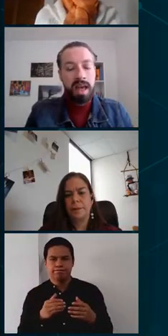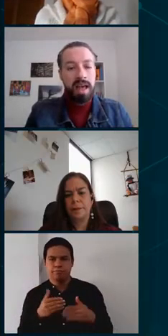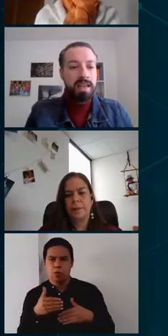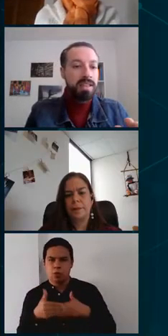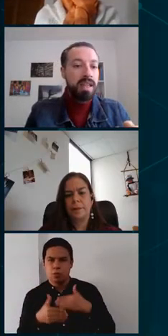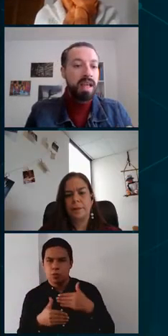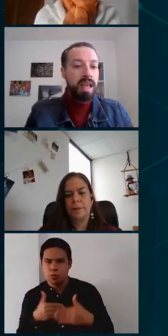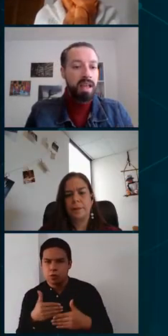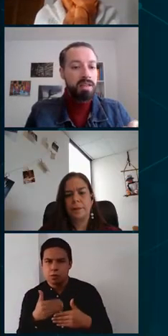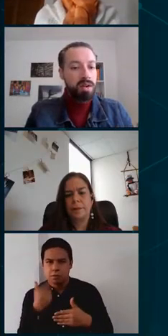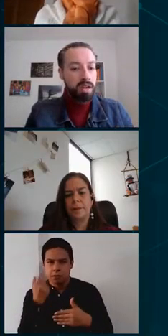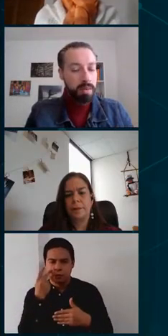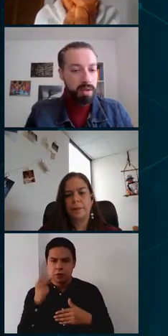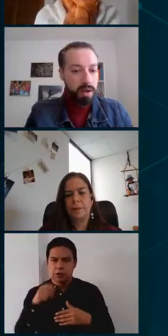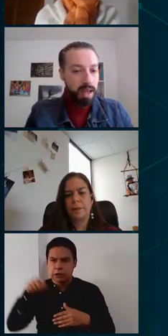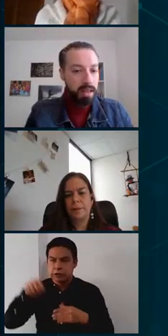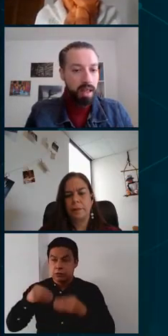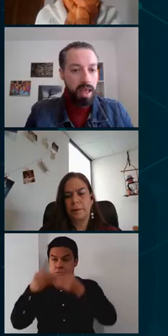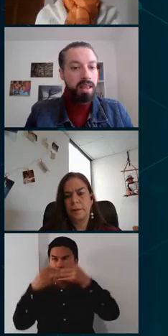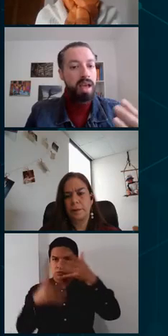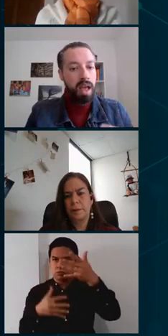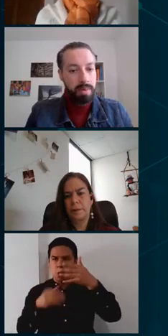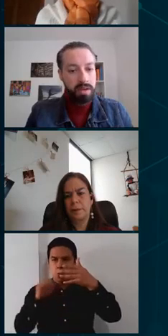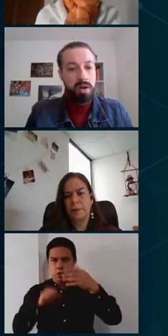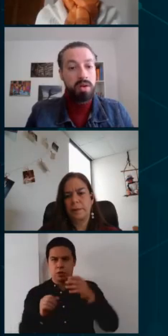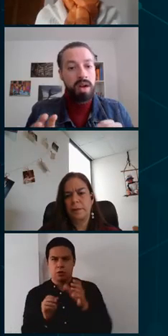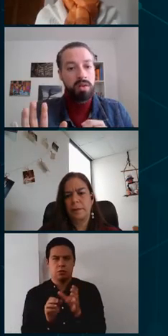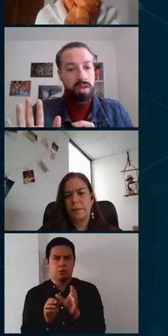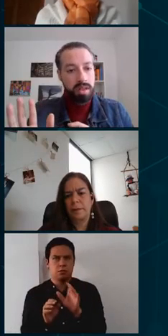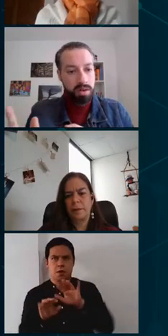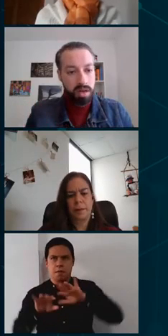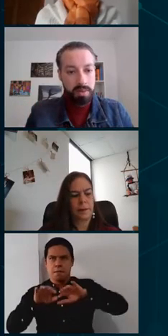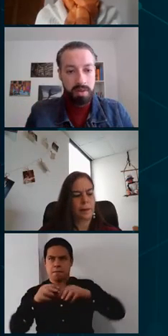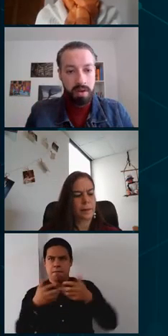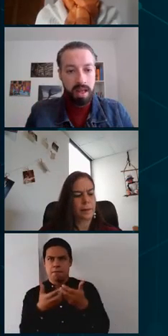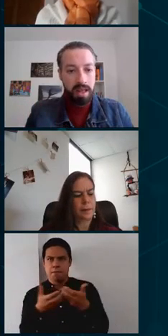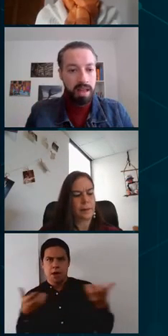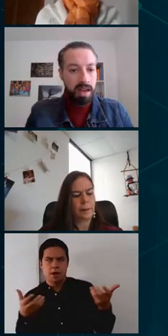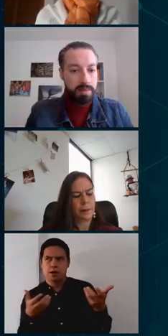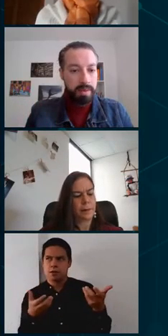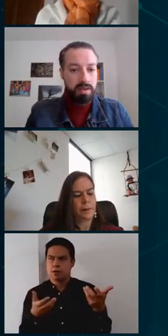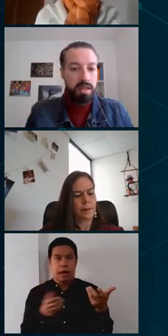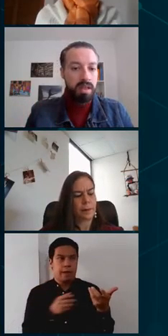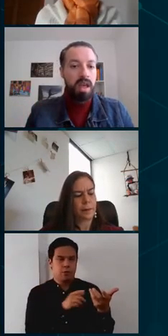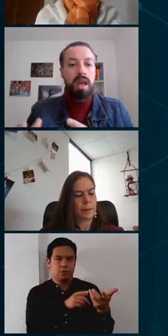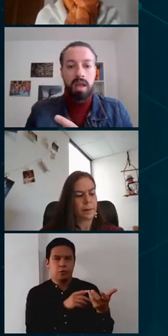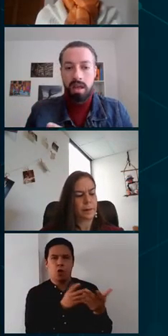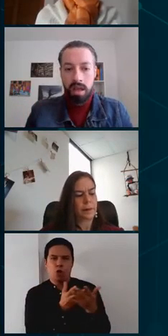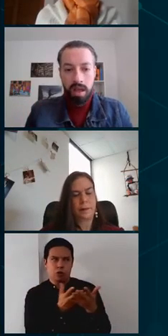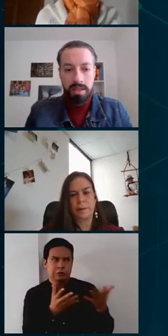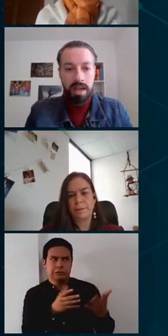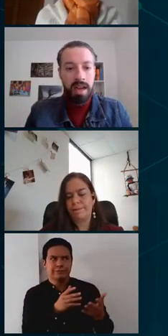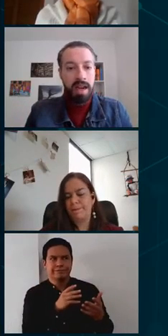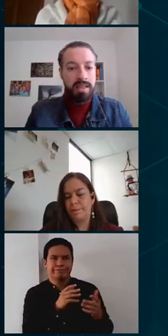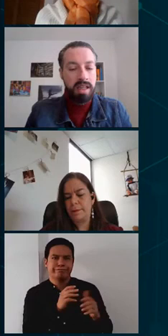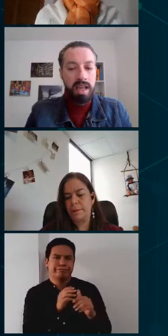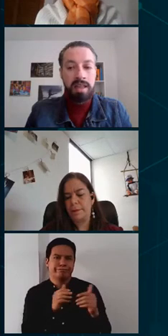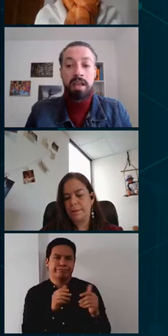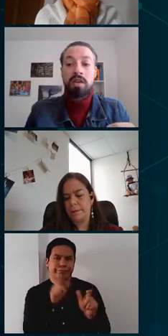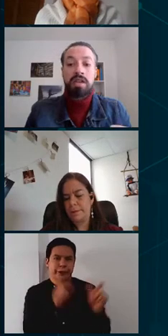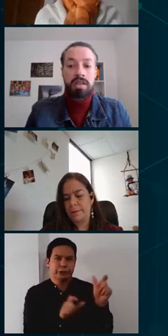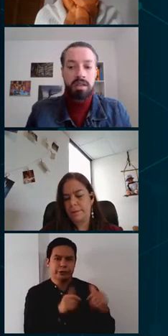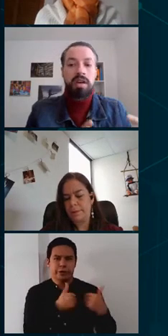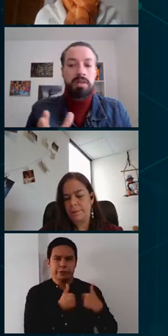son necesidades que son responsabilidad de cada persona, otras que son responsabilidad de las personas que están en